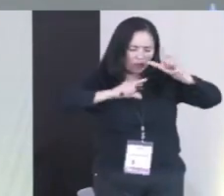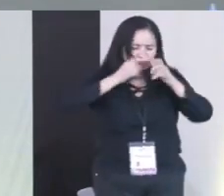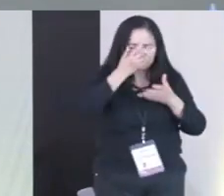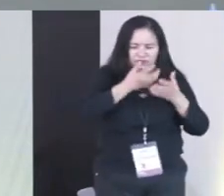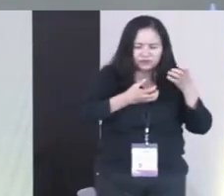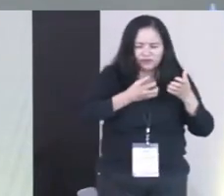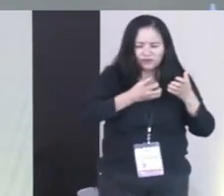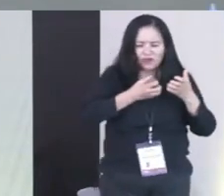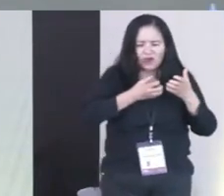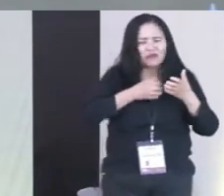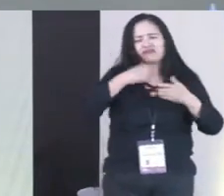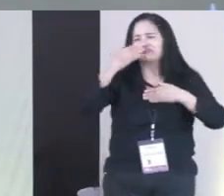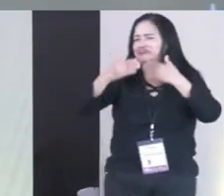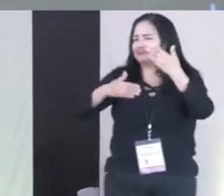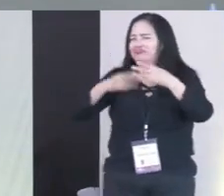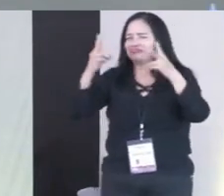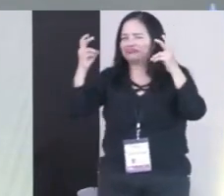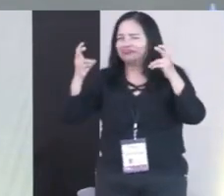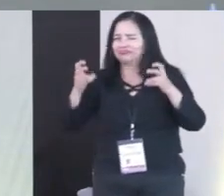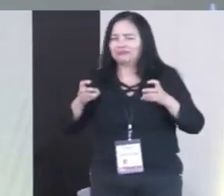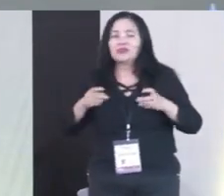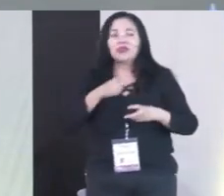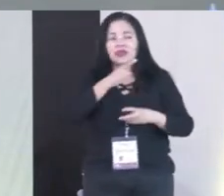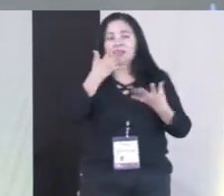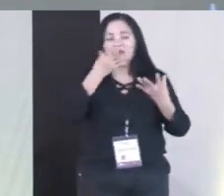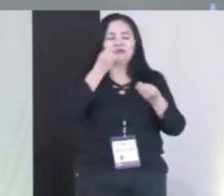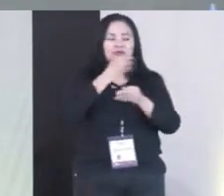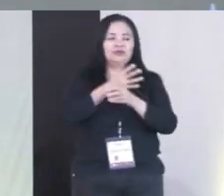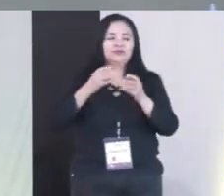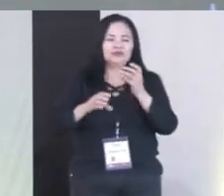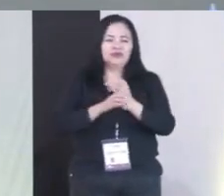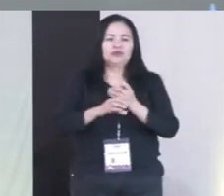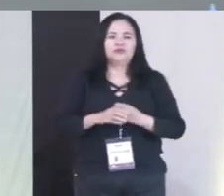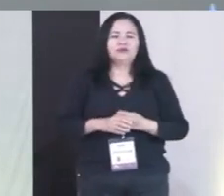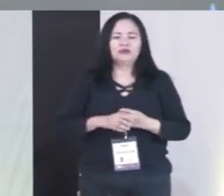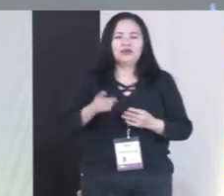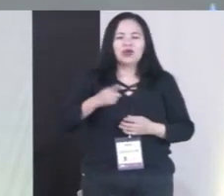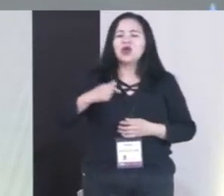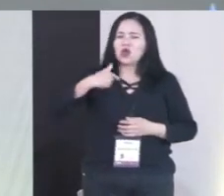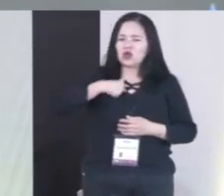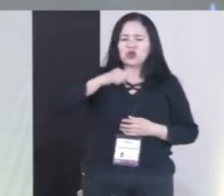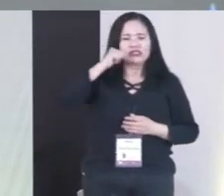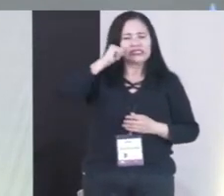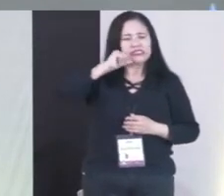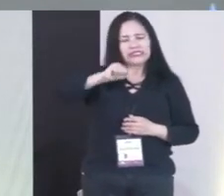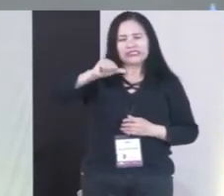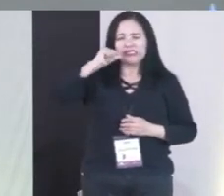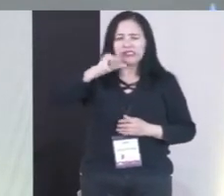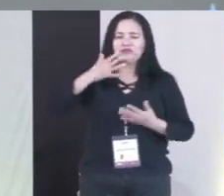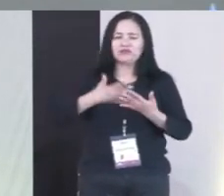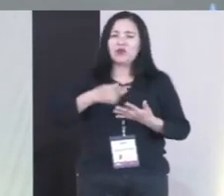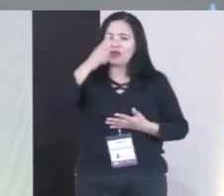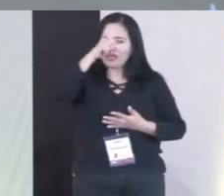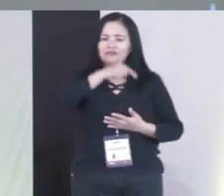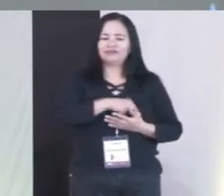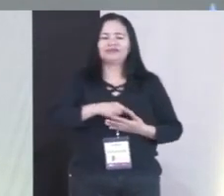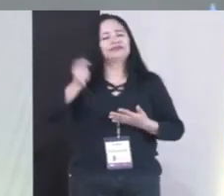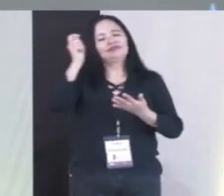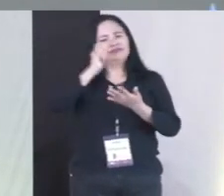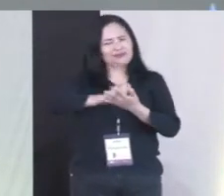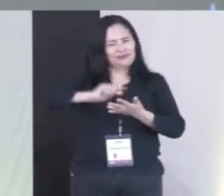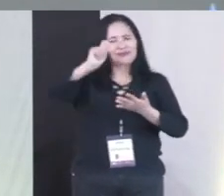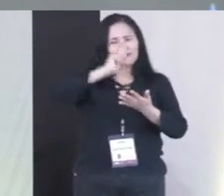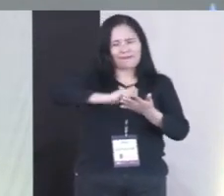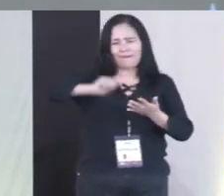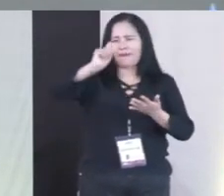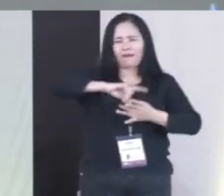a Góngora, y hace todo este tipo de cosas. Y yo siempre supe que Pedro escribiría una